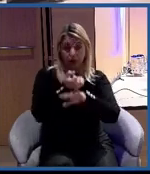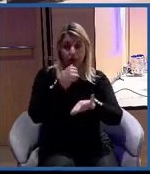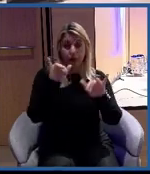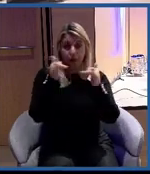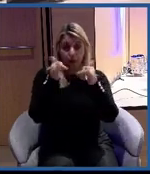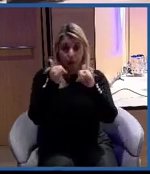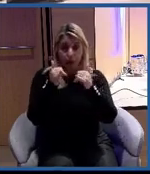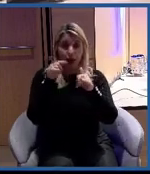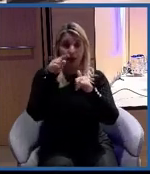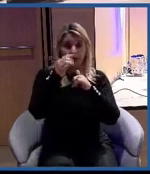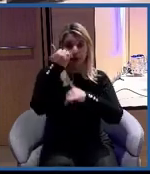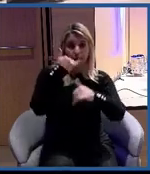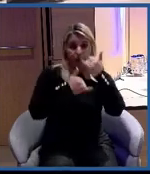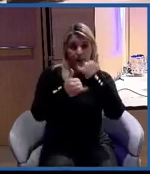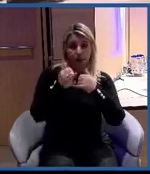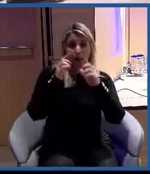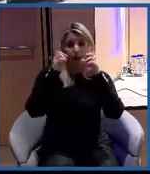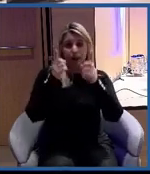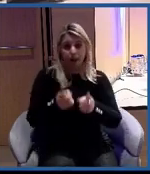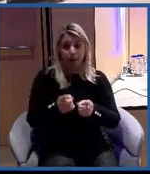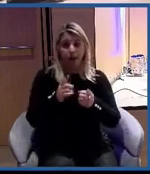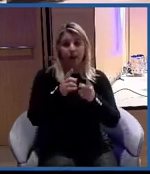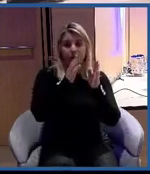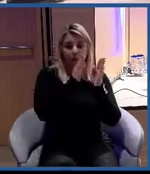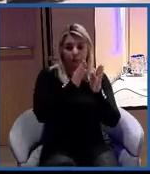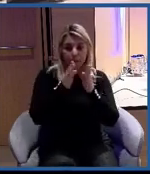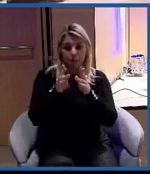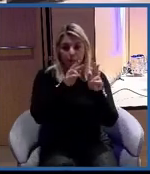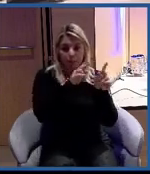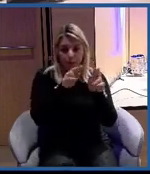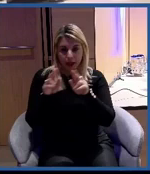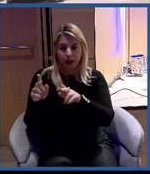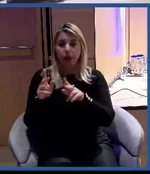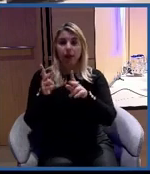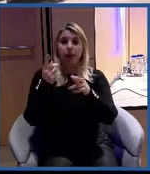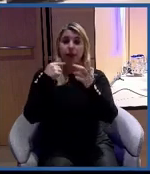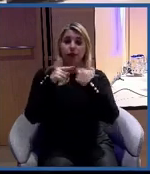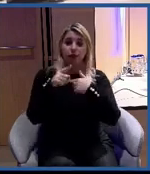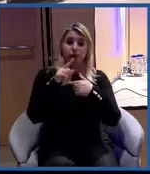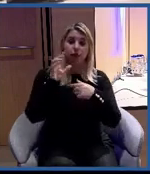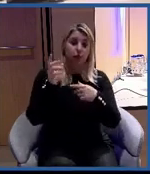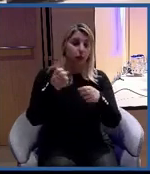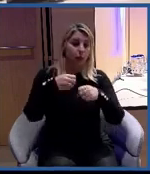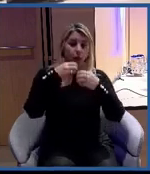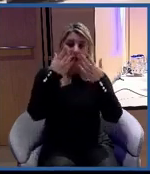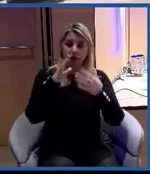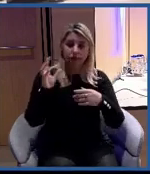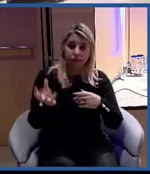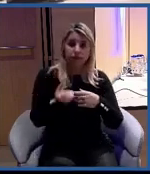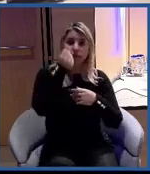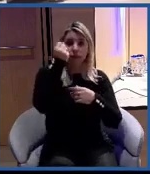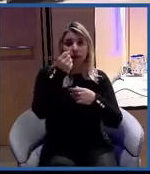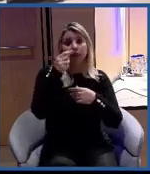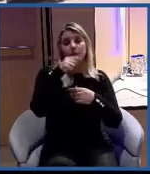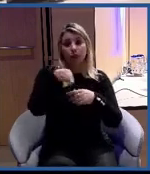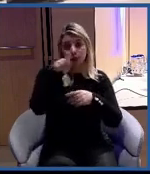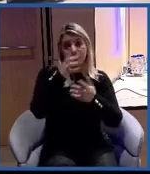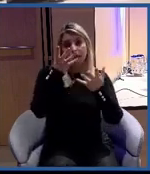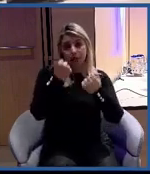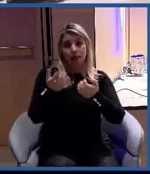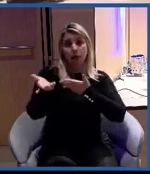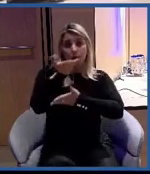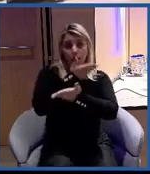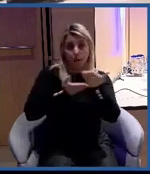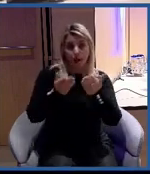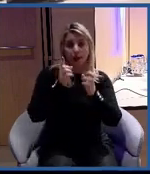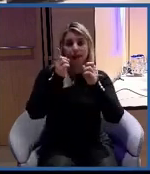con esos datos a encontrar drones cualquier hallazgo que encuentren Y que nos quieran compartir y sobre